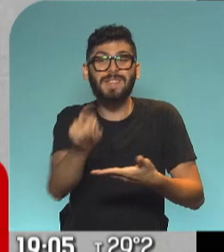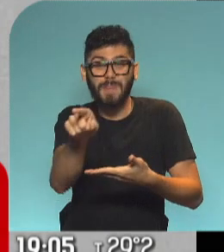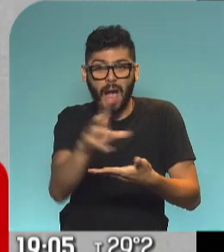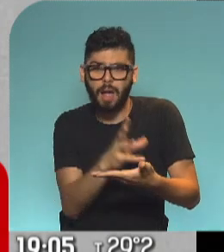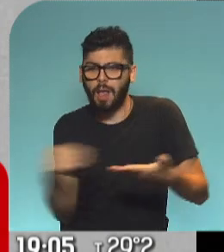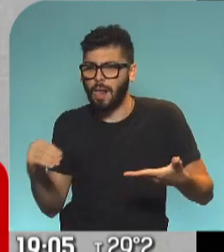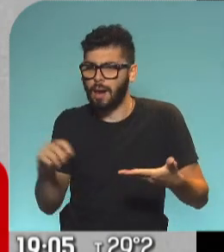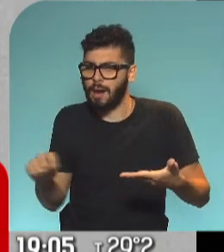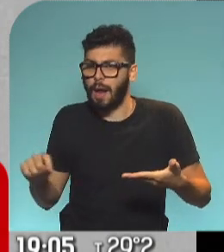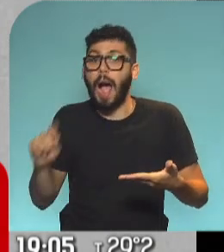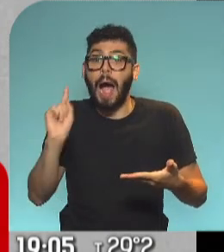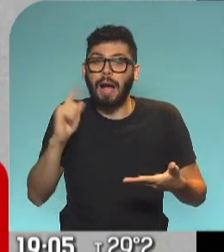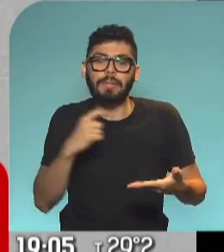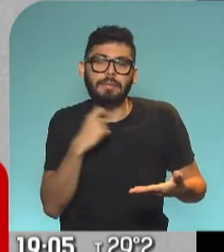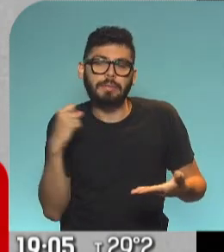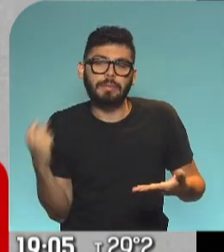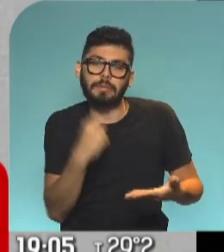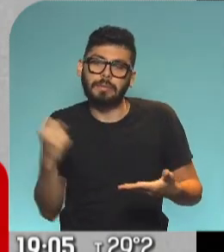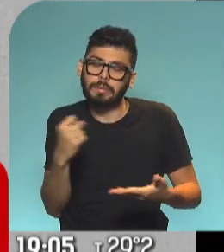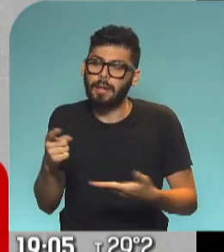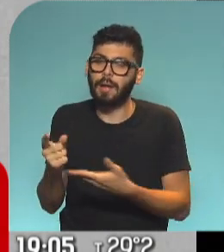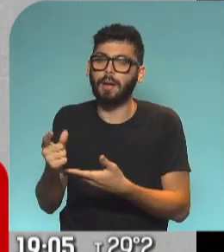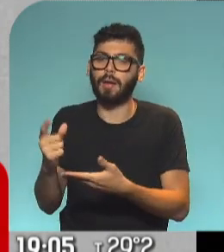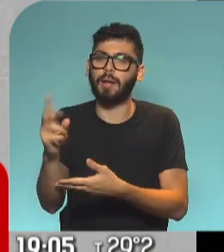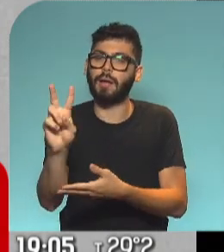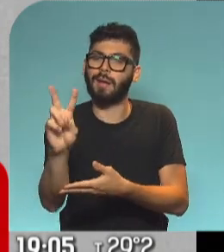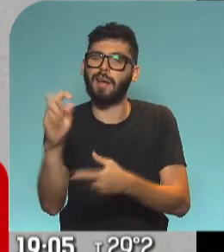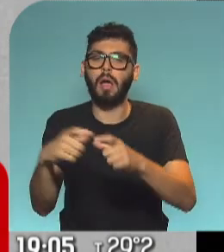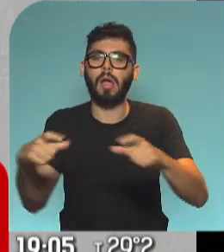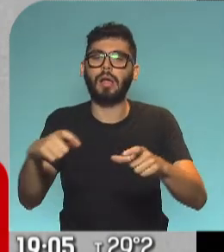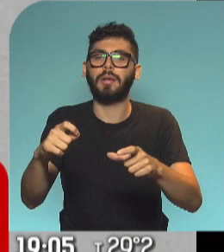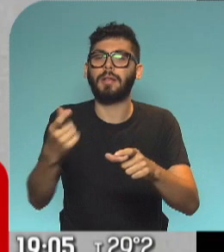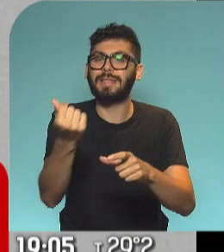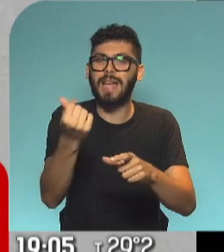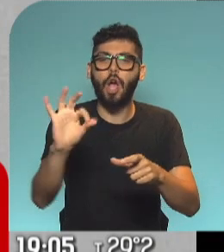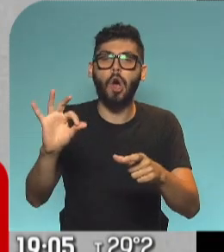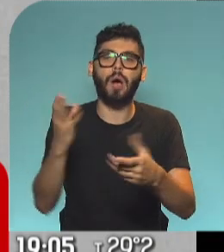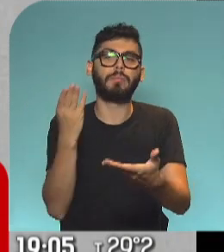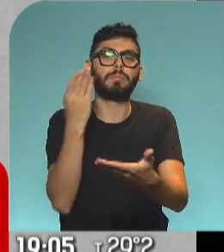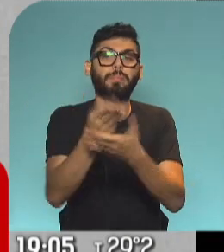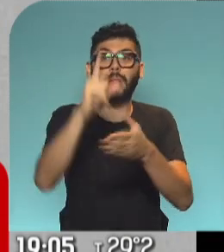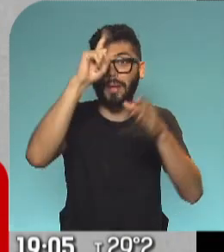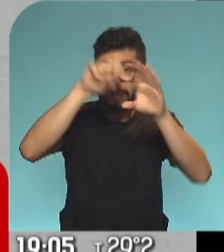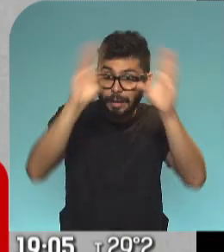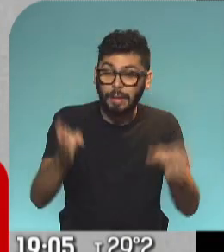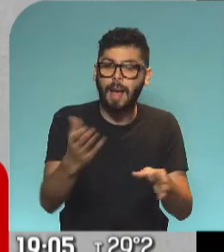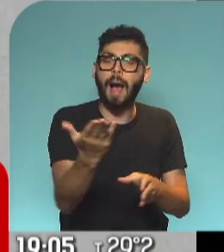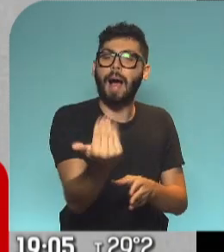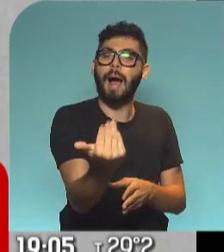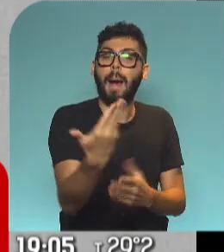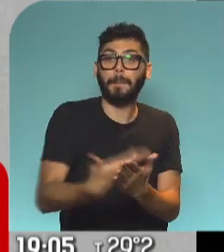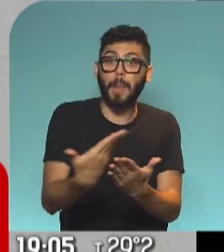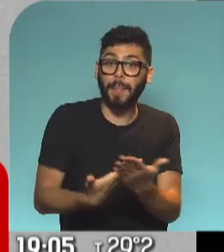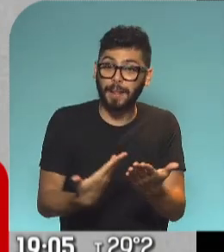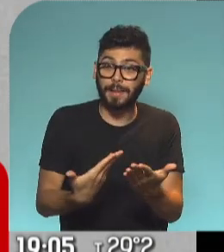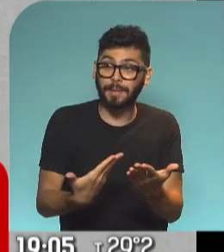para cobrar un cheque para abrir una cuenta bancaria o para hacer un pedido ante una clínica de tu historia clínica paso